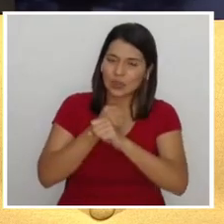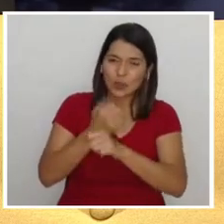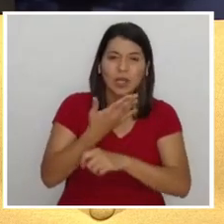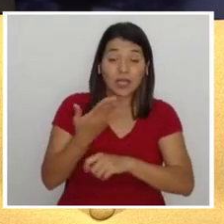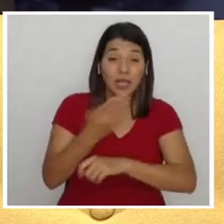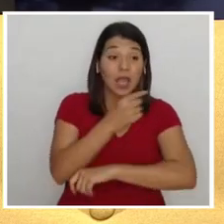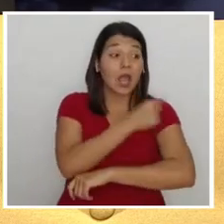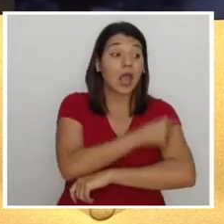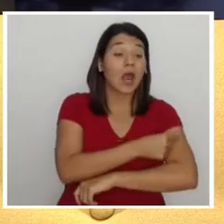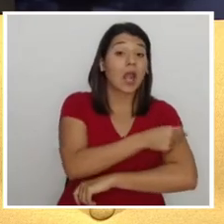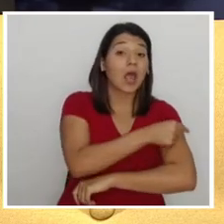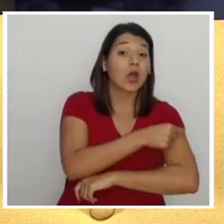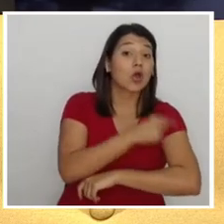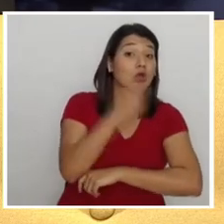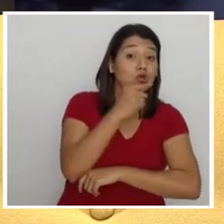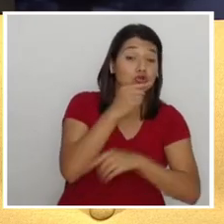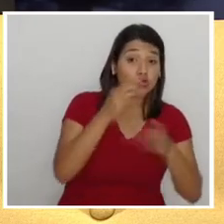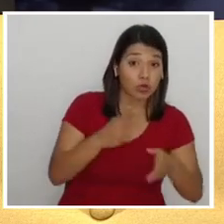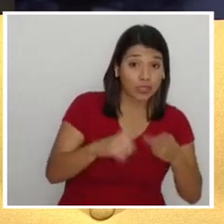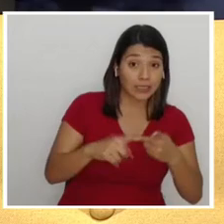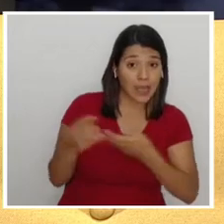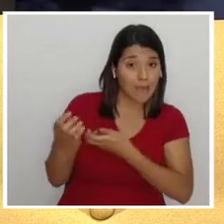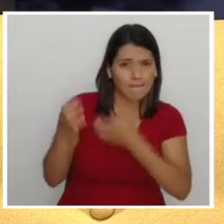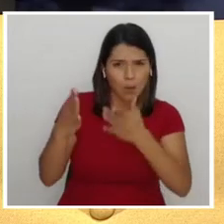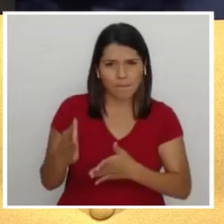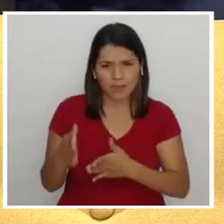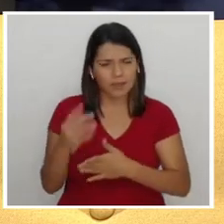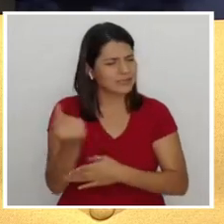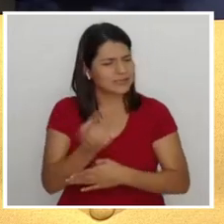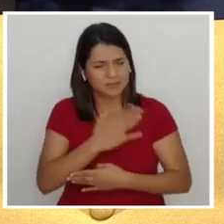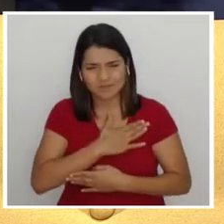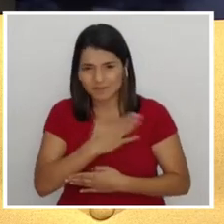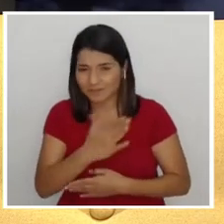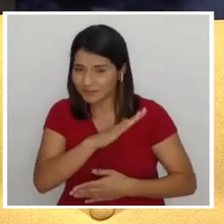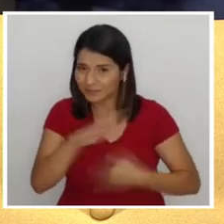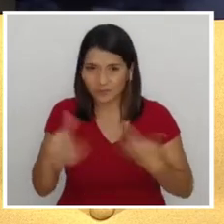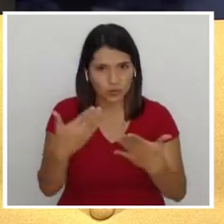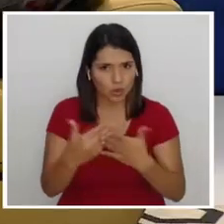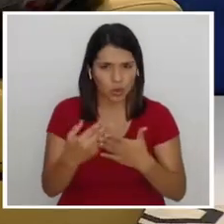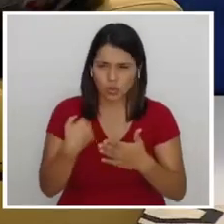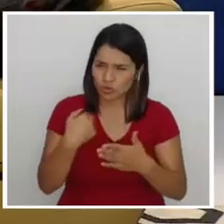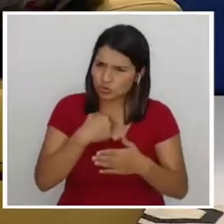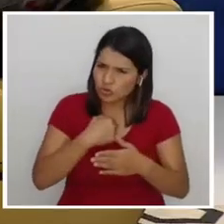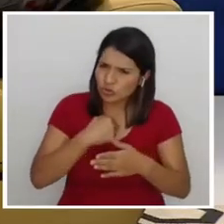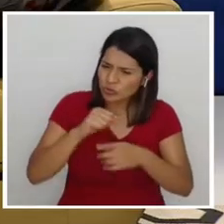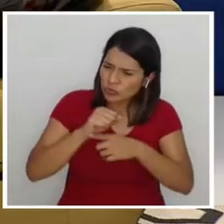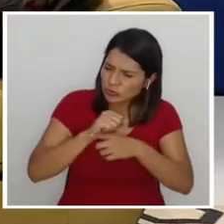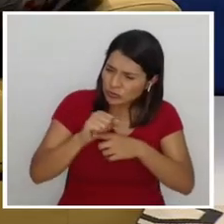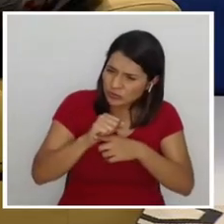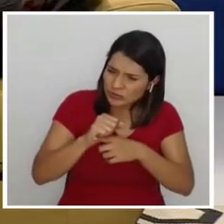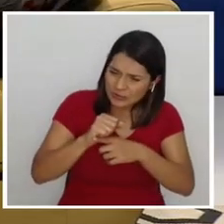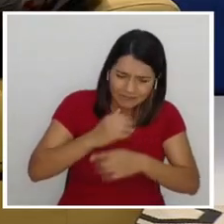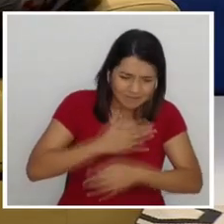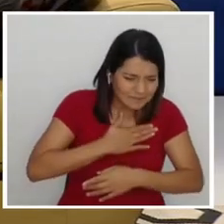bomberos siempre vamos a darlo todo. Nos vamos a emplear a fondo, no nos vamos a guardar nada para